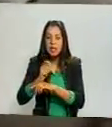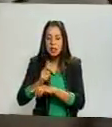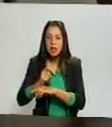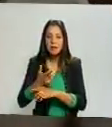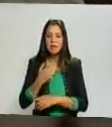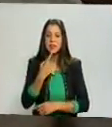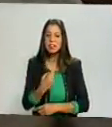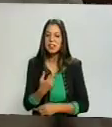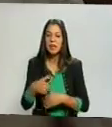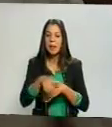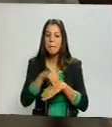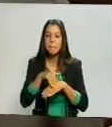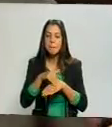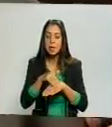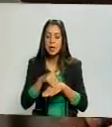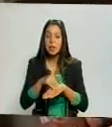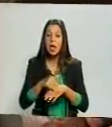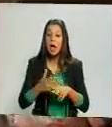el ministro,